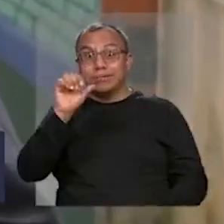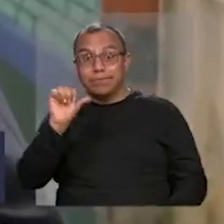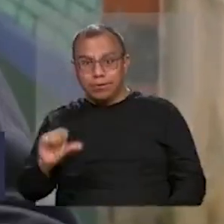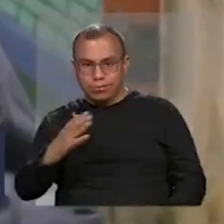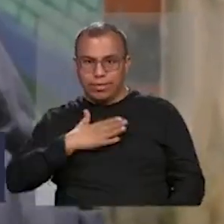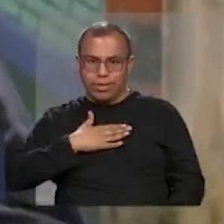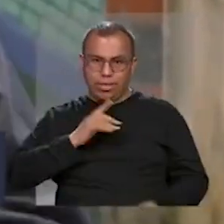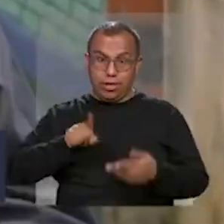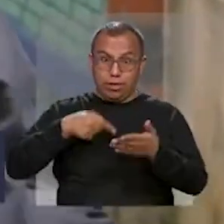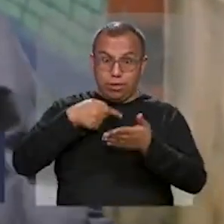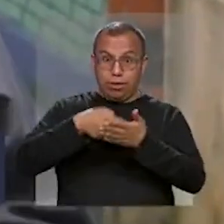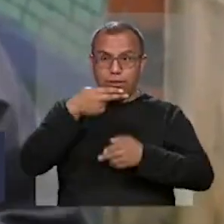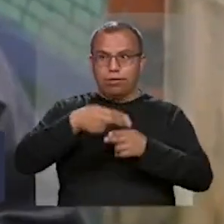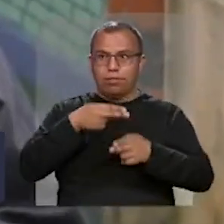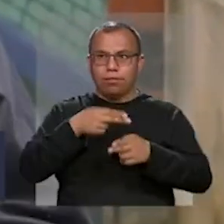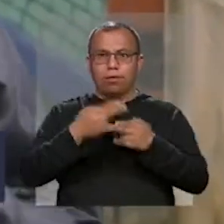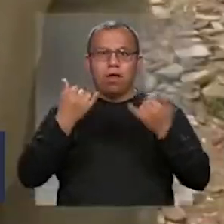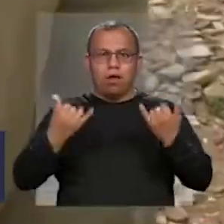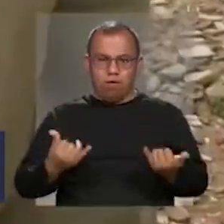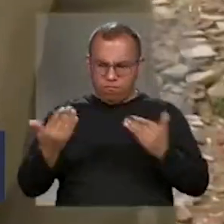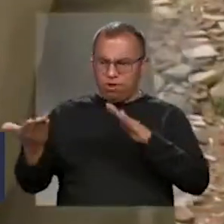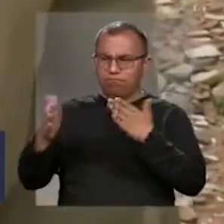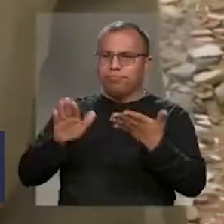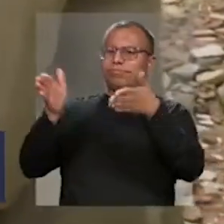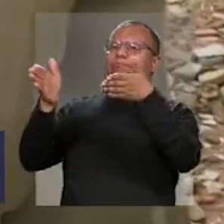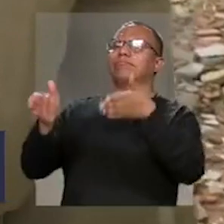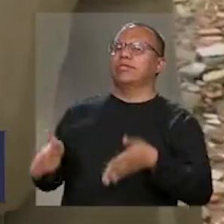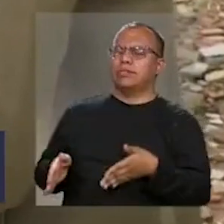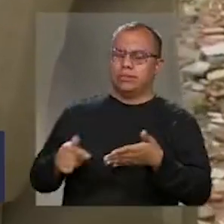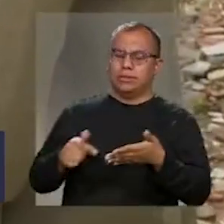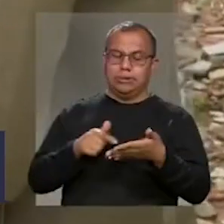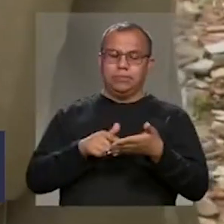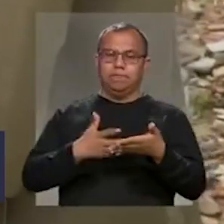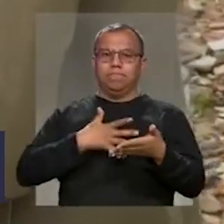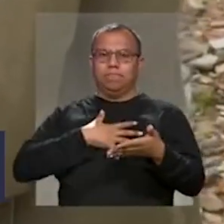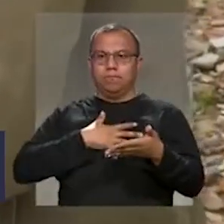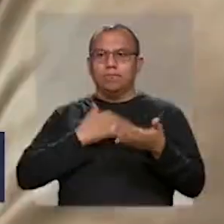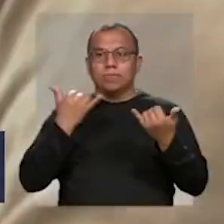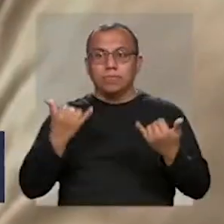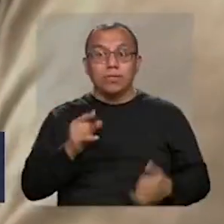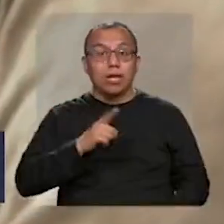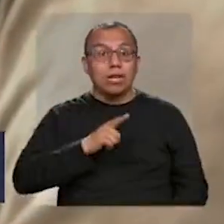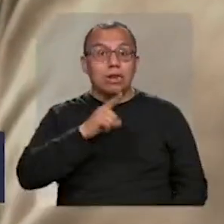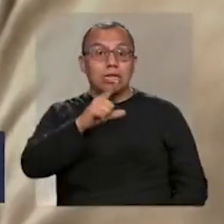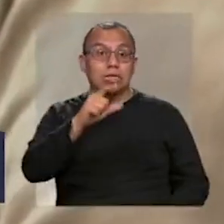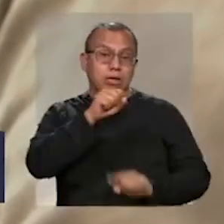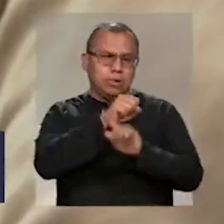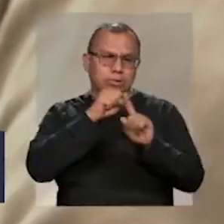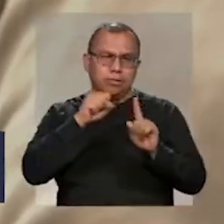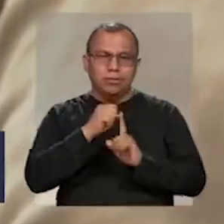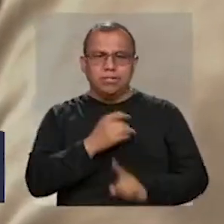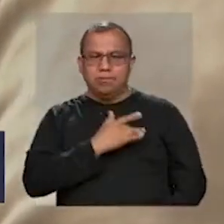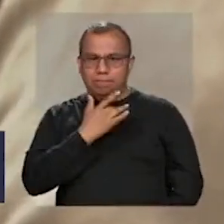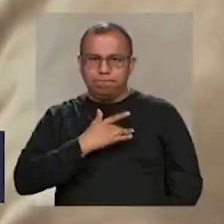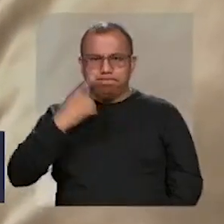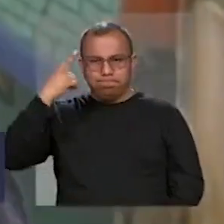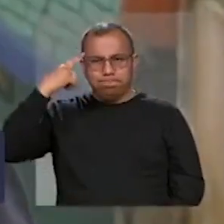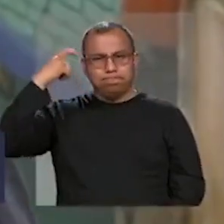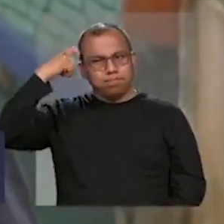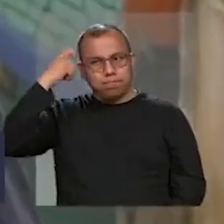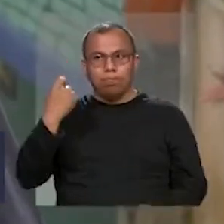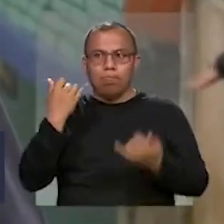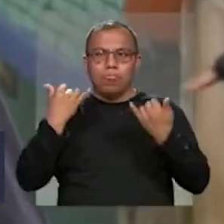mío, diciéndonos que en paz descansen. Además, ha sido violentado por ser líder social y se siente en alto riesgo. Yo